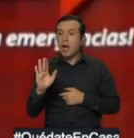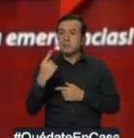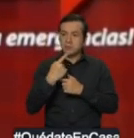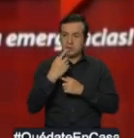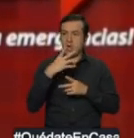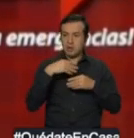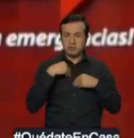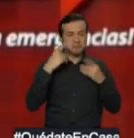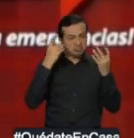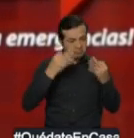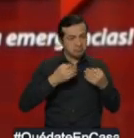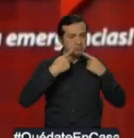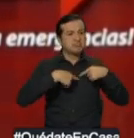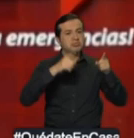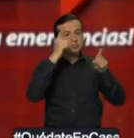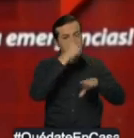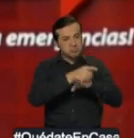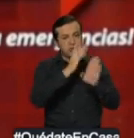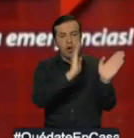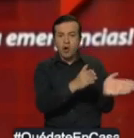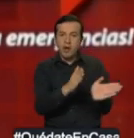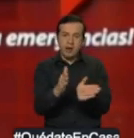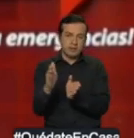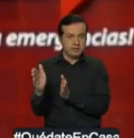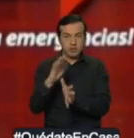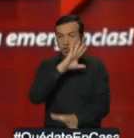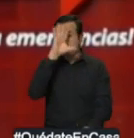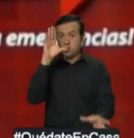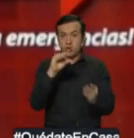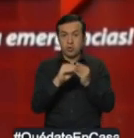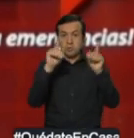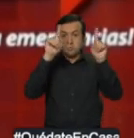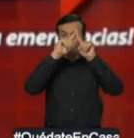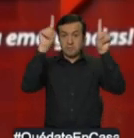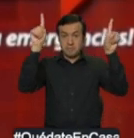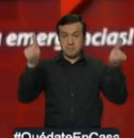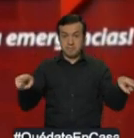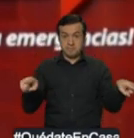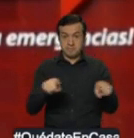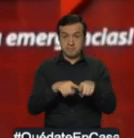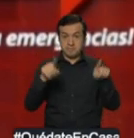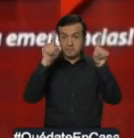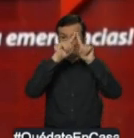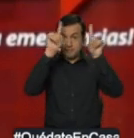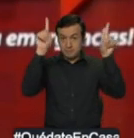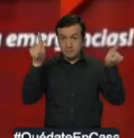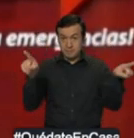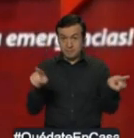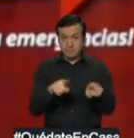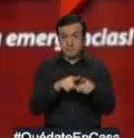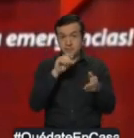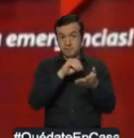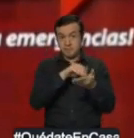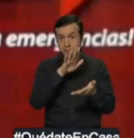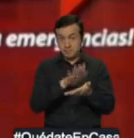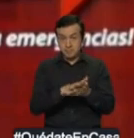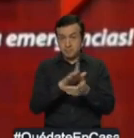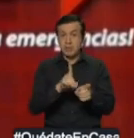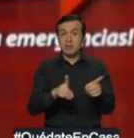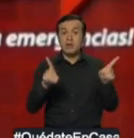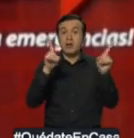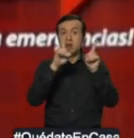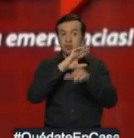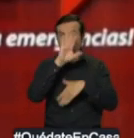información sea oficial todas se va a incluir en el mapa que tenemos en el centro de control de datos de